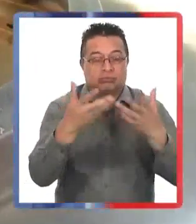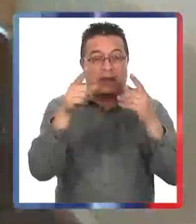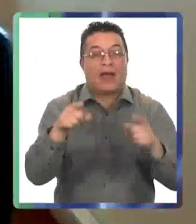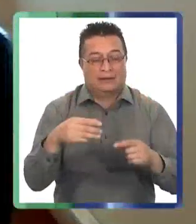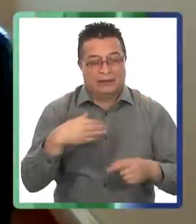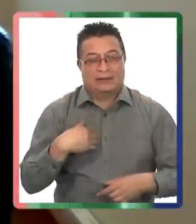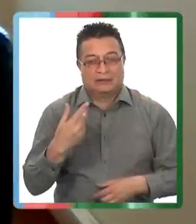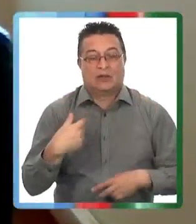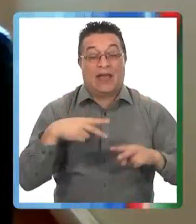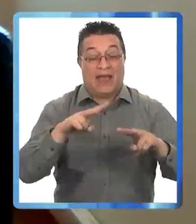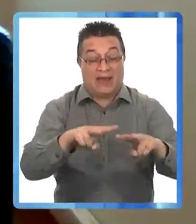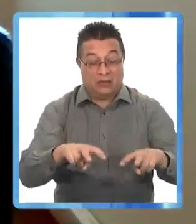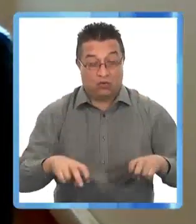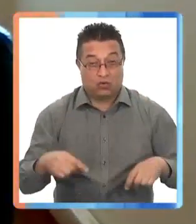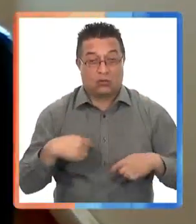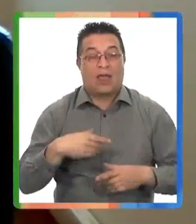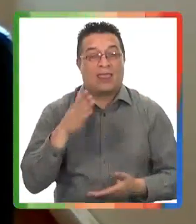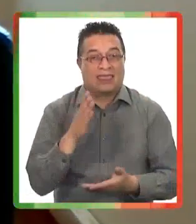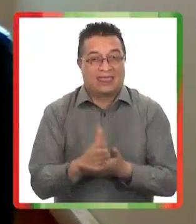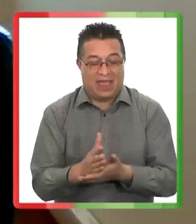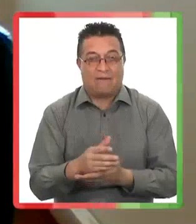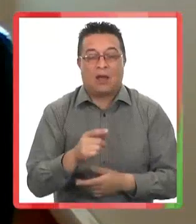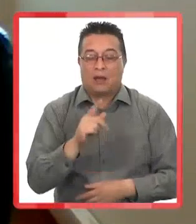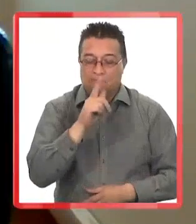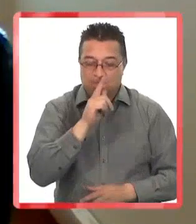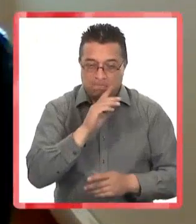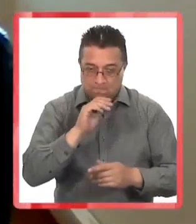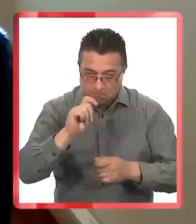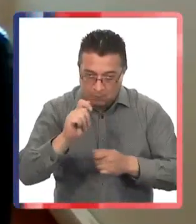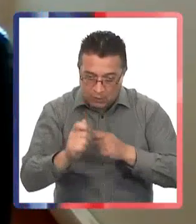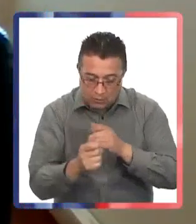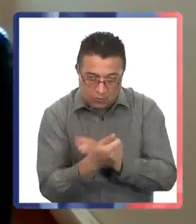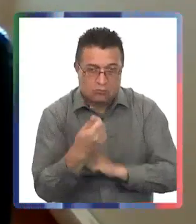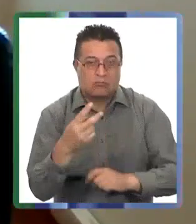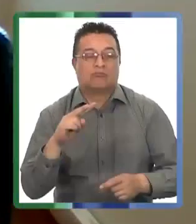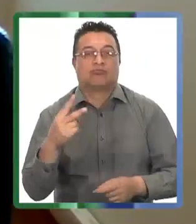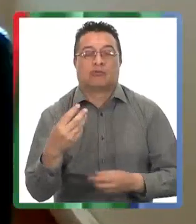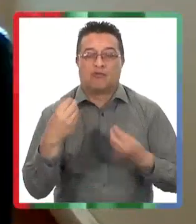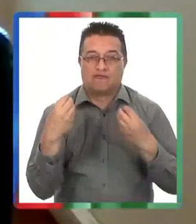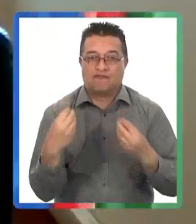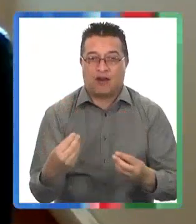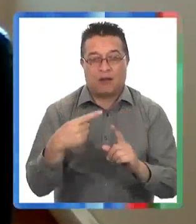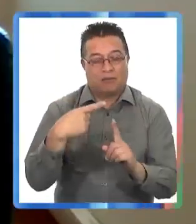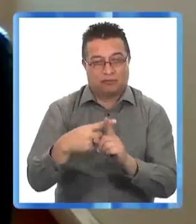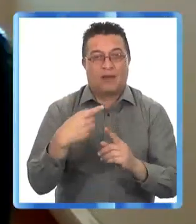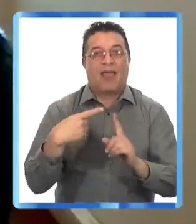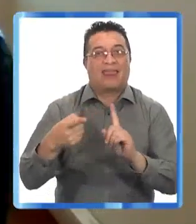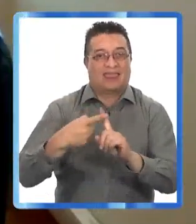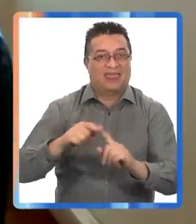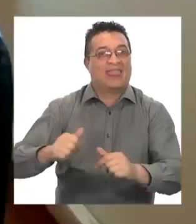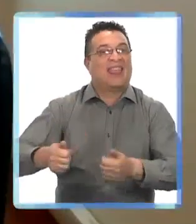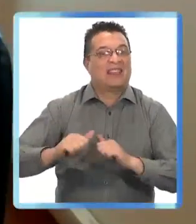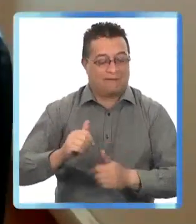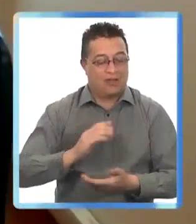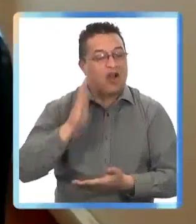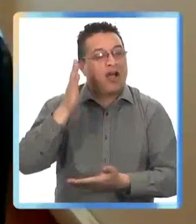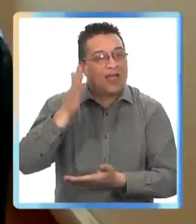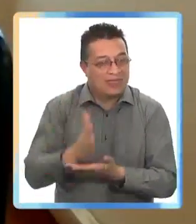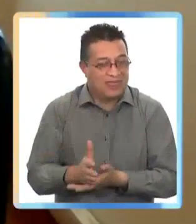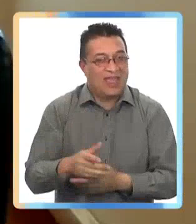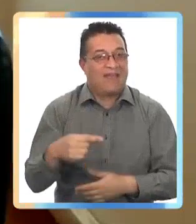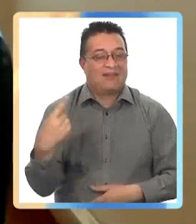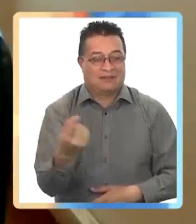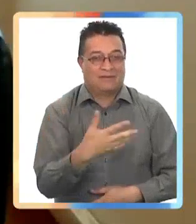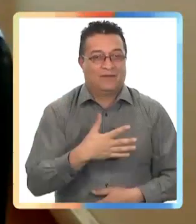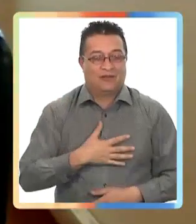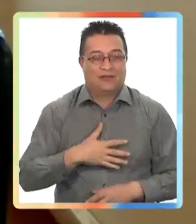una agricultura más resiliente a los desafíos que nos impactan globalmente